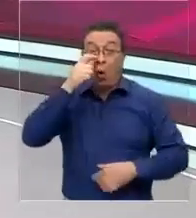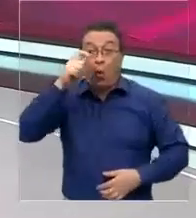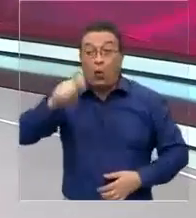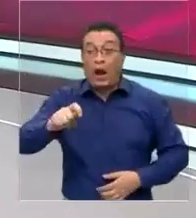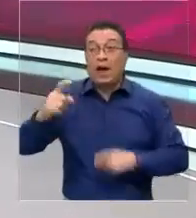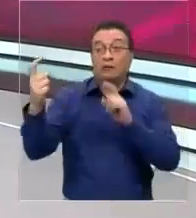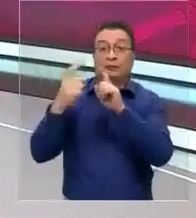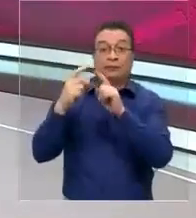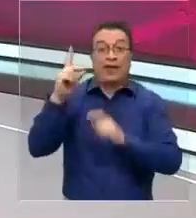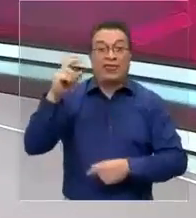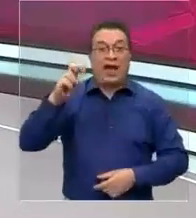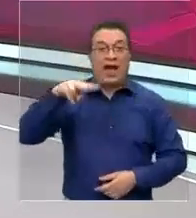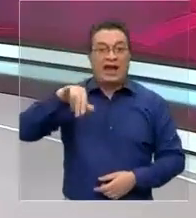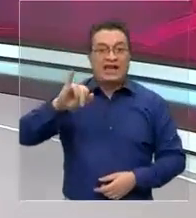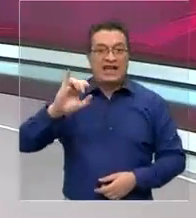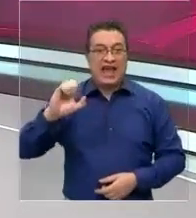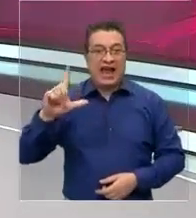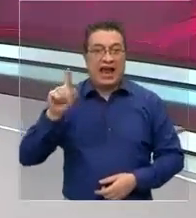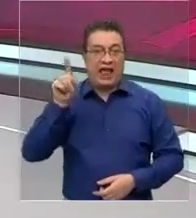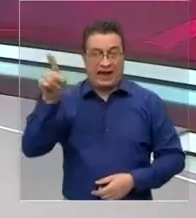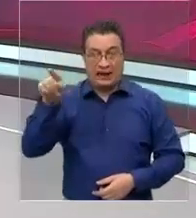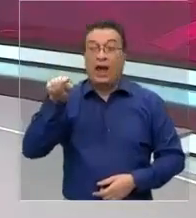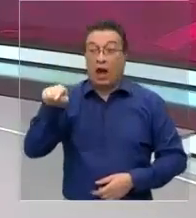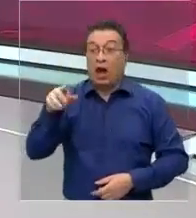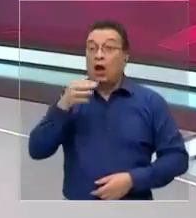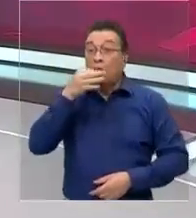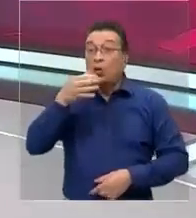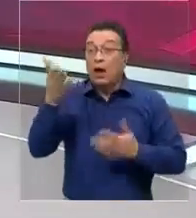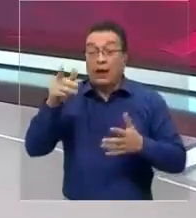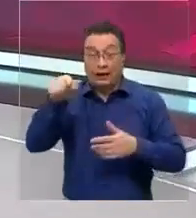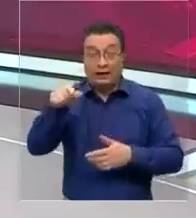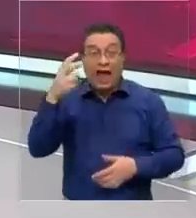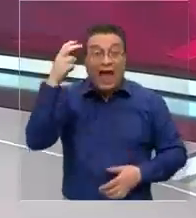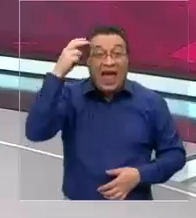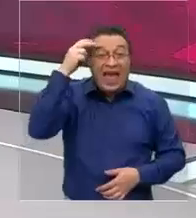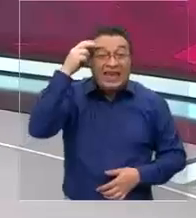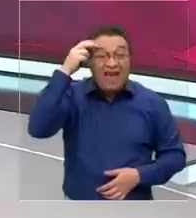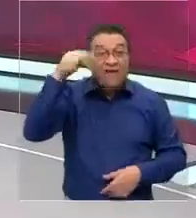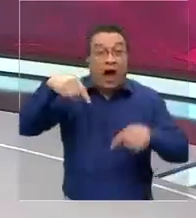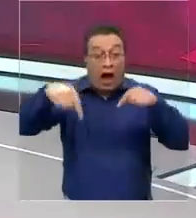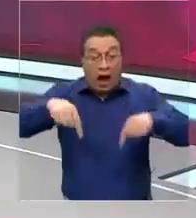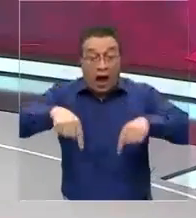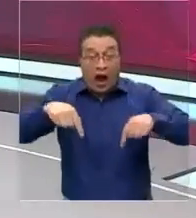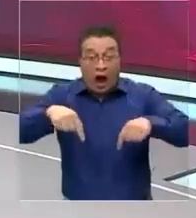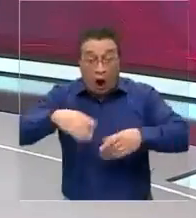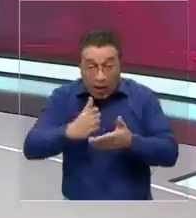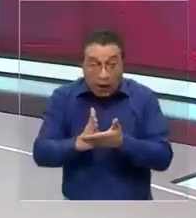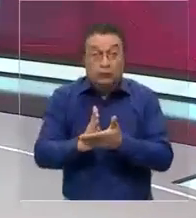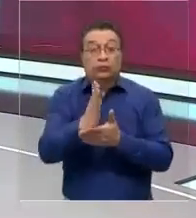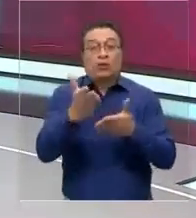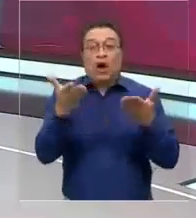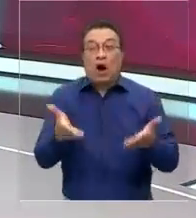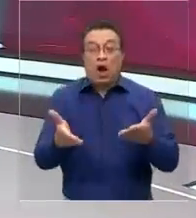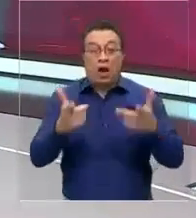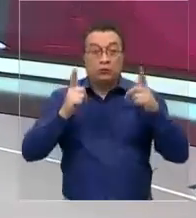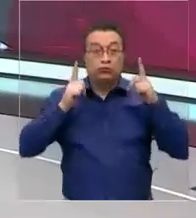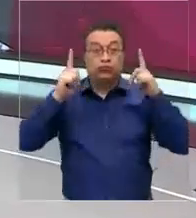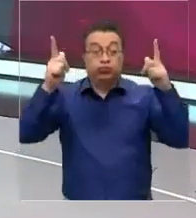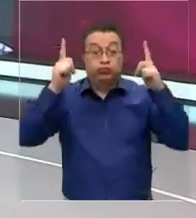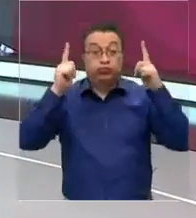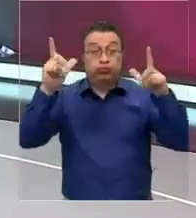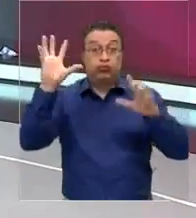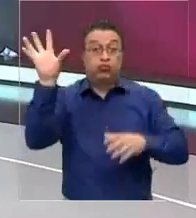con Daniel cuando, además, te cuento, Daniel, que en Kiev en estos momentos han comenzado a sonar